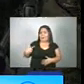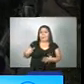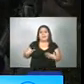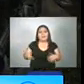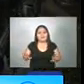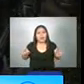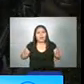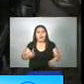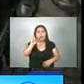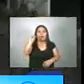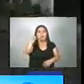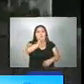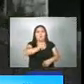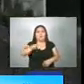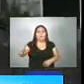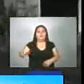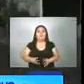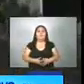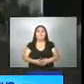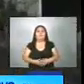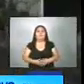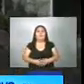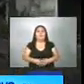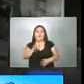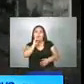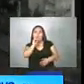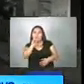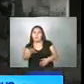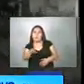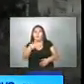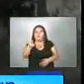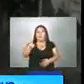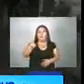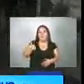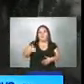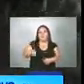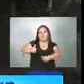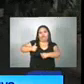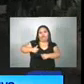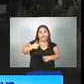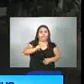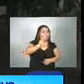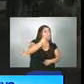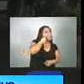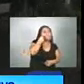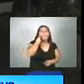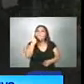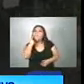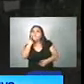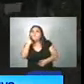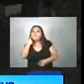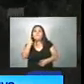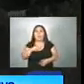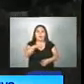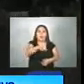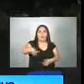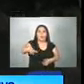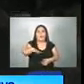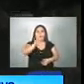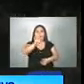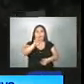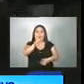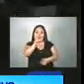cumpla una semana de la medida. Las autoridades aseguran que con la implementación de operativos en al menos 40 puntos del